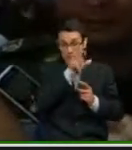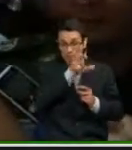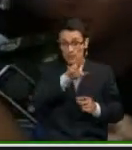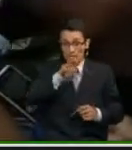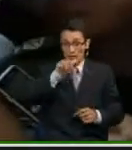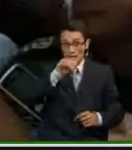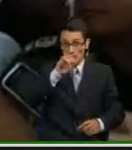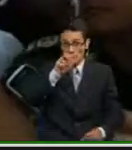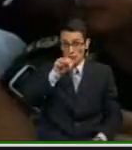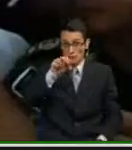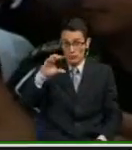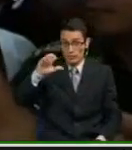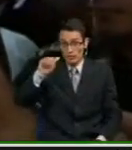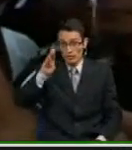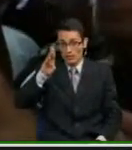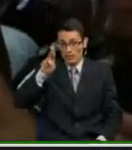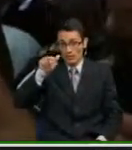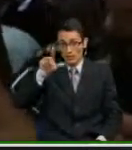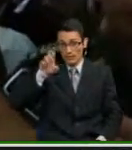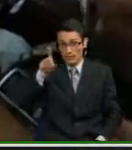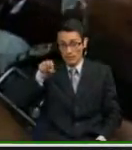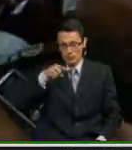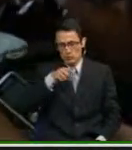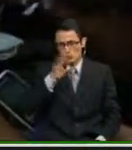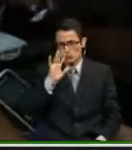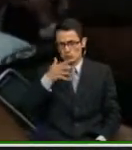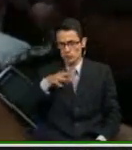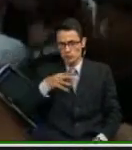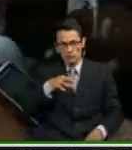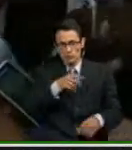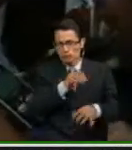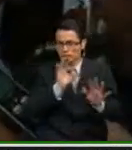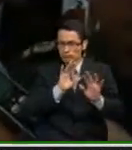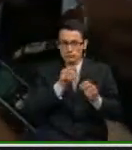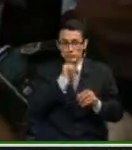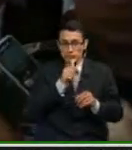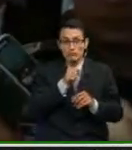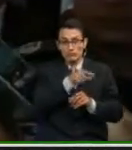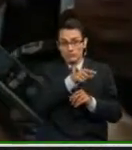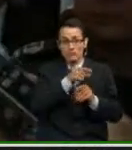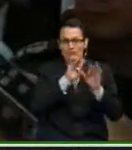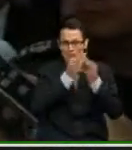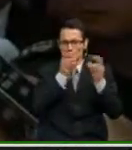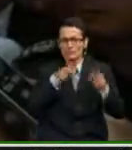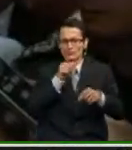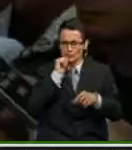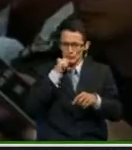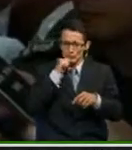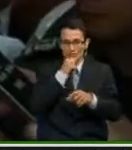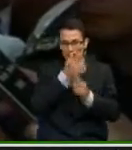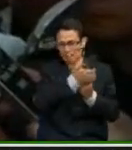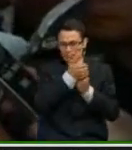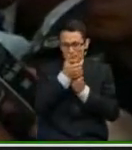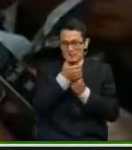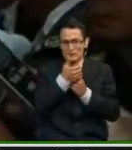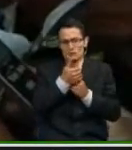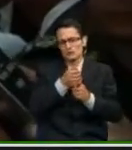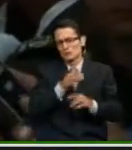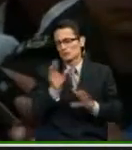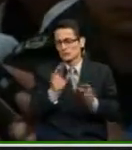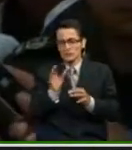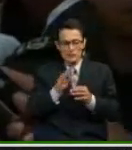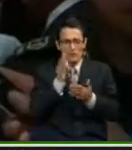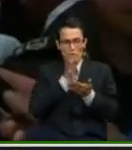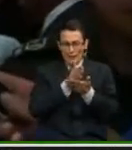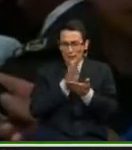de la familia Cabrales, que ha sufrido históricamente la tortura del secuestro, incluso han ofrendado la